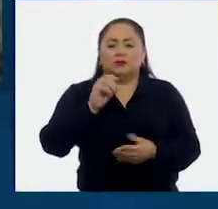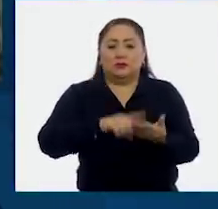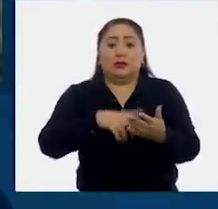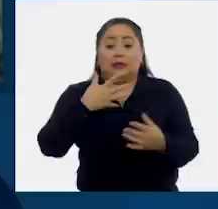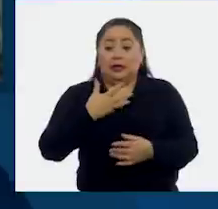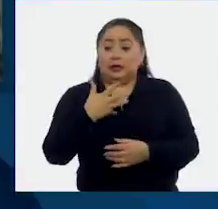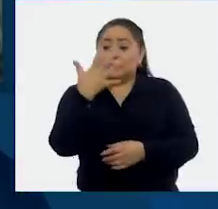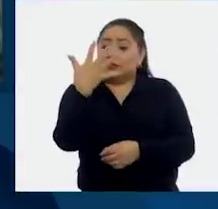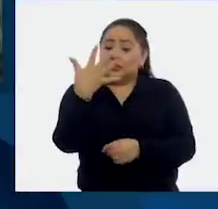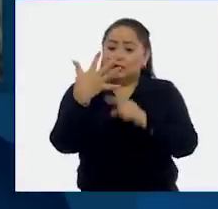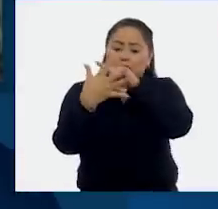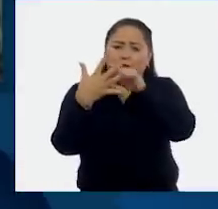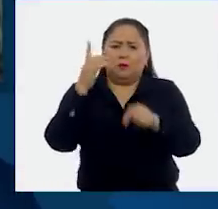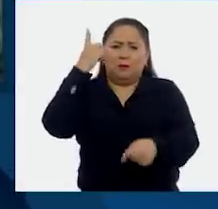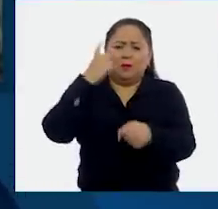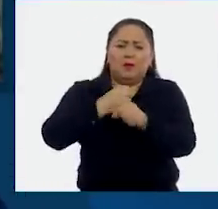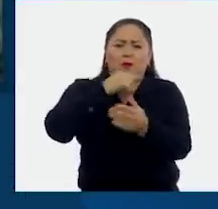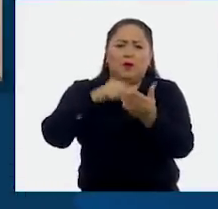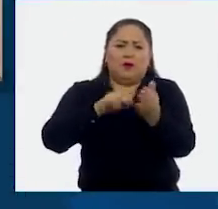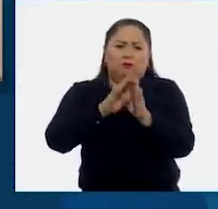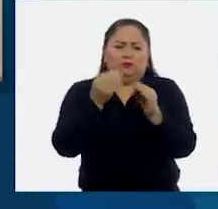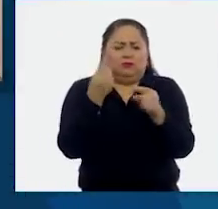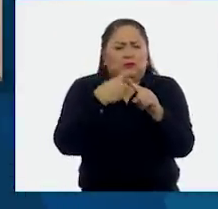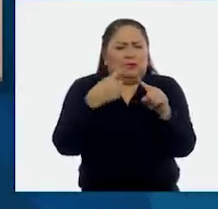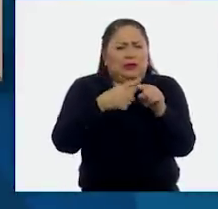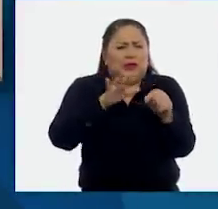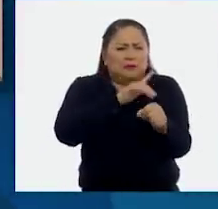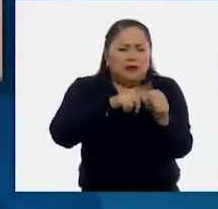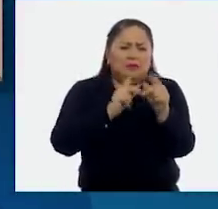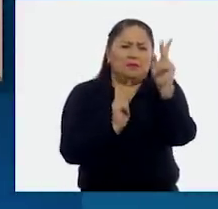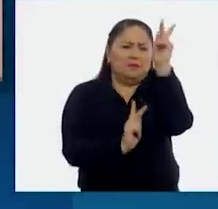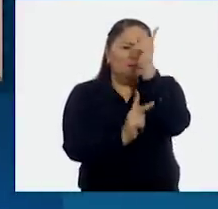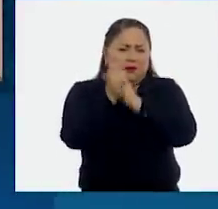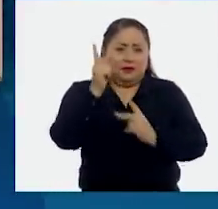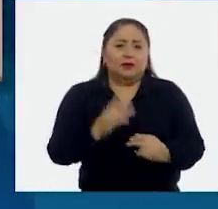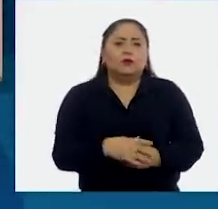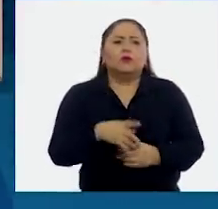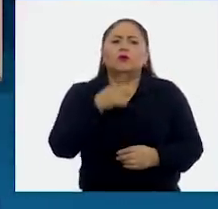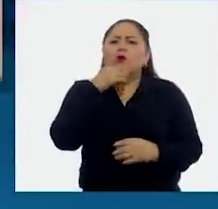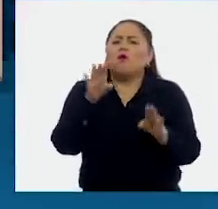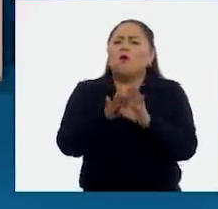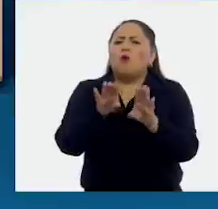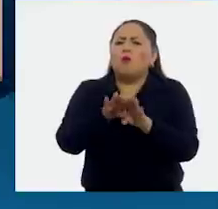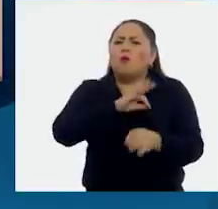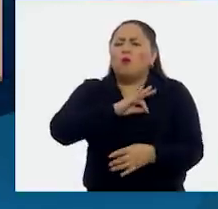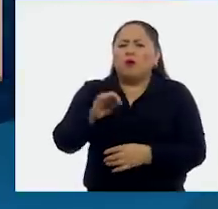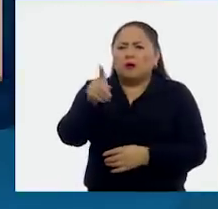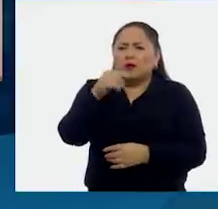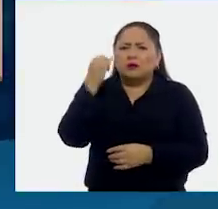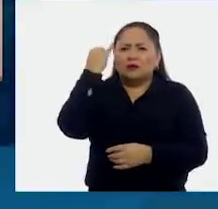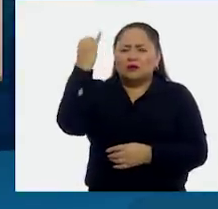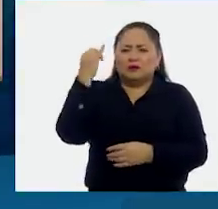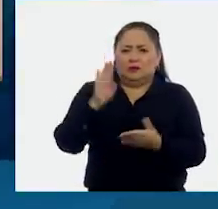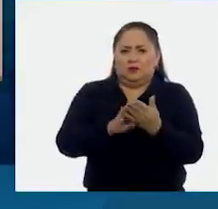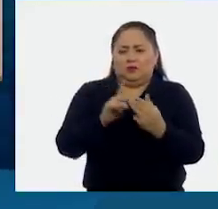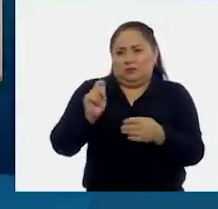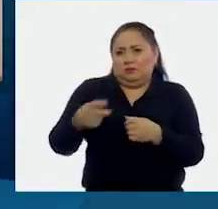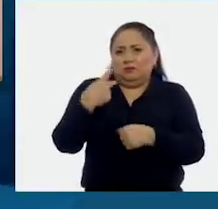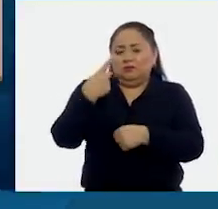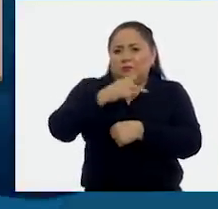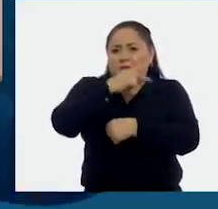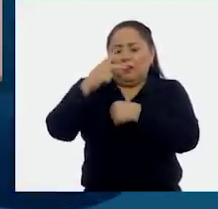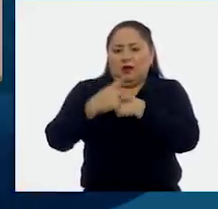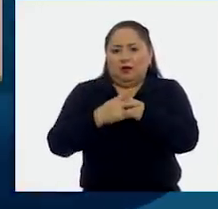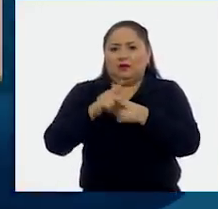los 5 primeros con mayor diversidad. ¿Cómo podemos tener una idea de la riqueza del país? Siempre decimos que es uno de